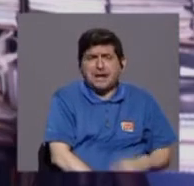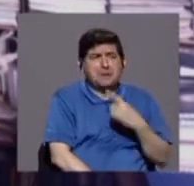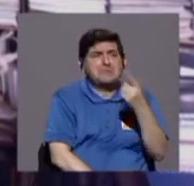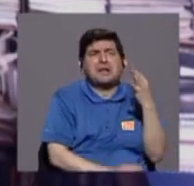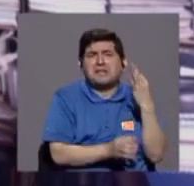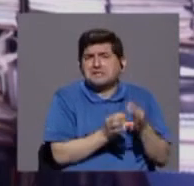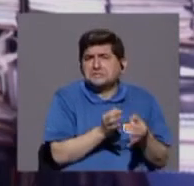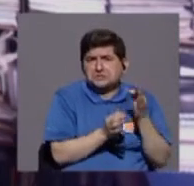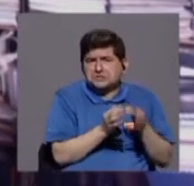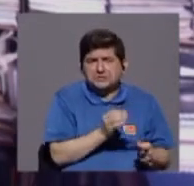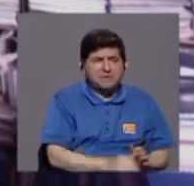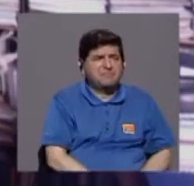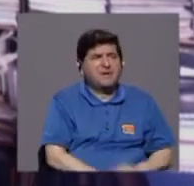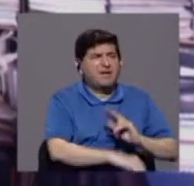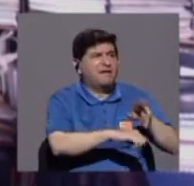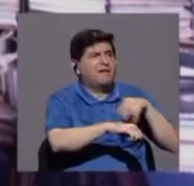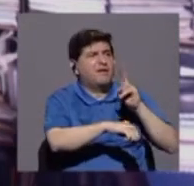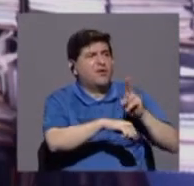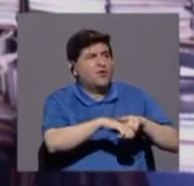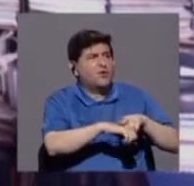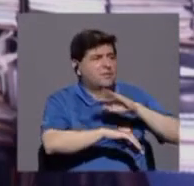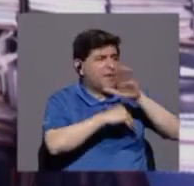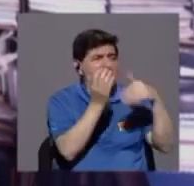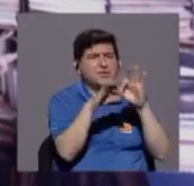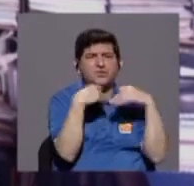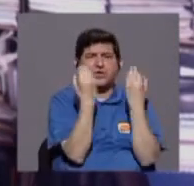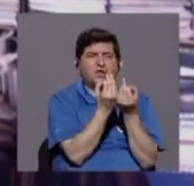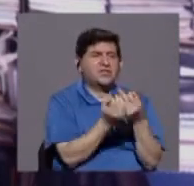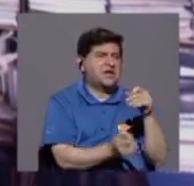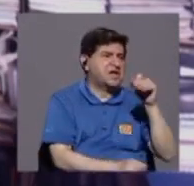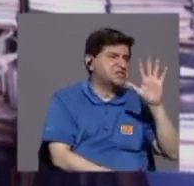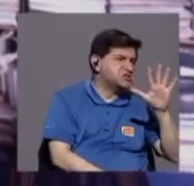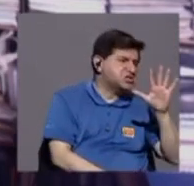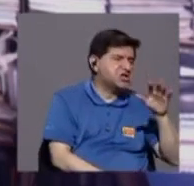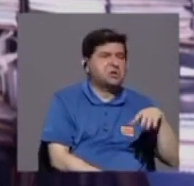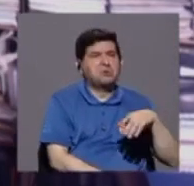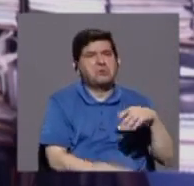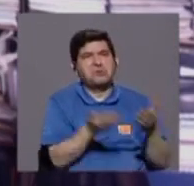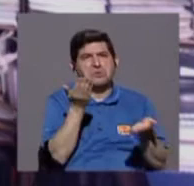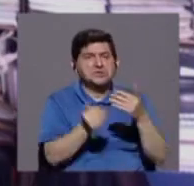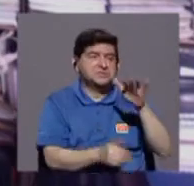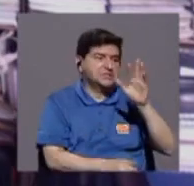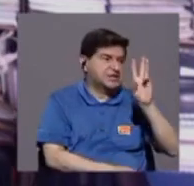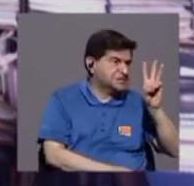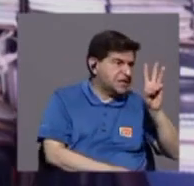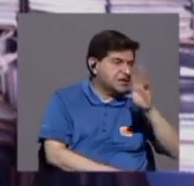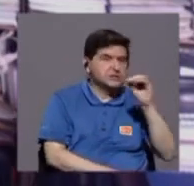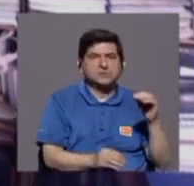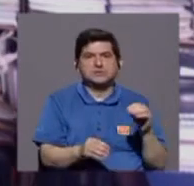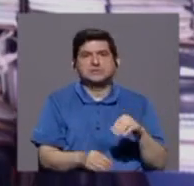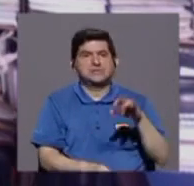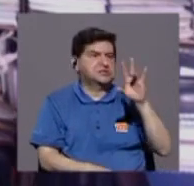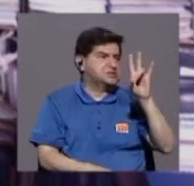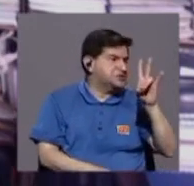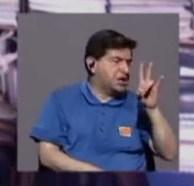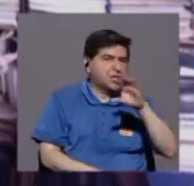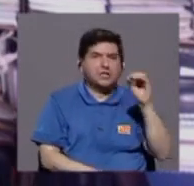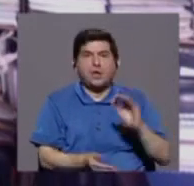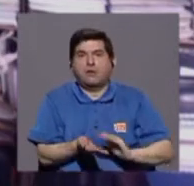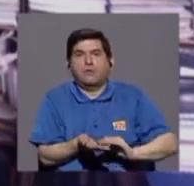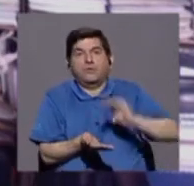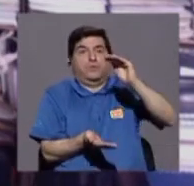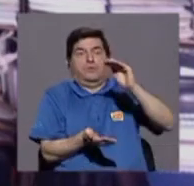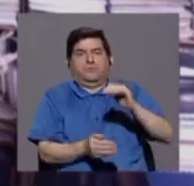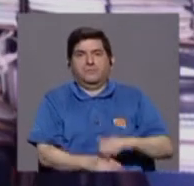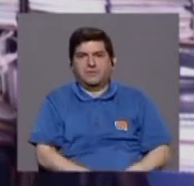simple, en promedio casi todas las familias tenían 5, 6, 7, aún más algunas, pero siempre en la